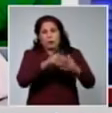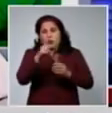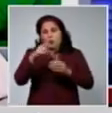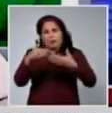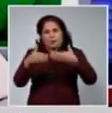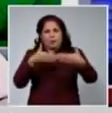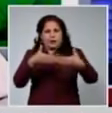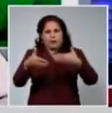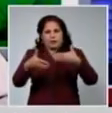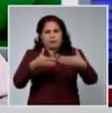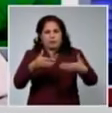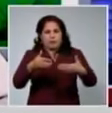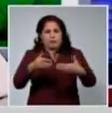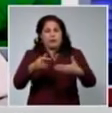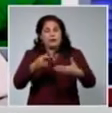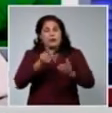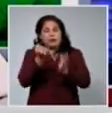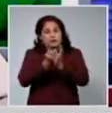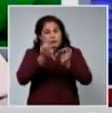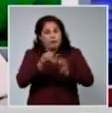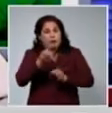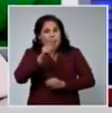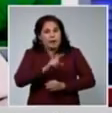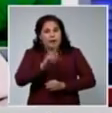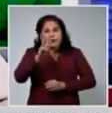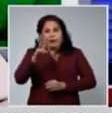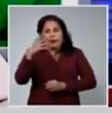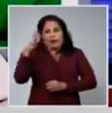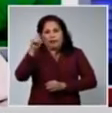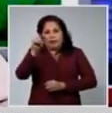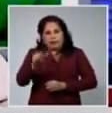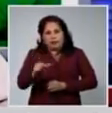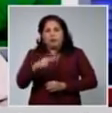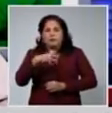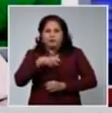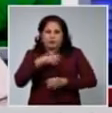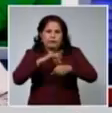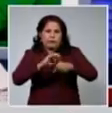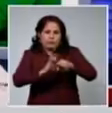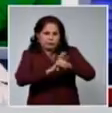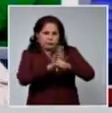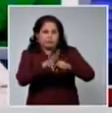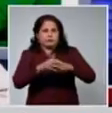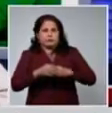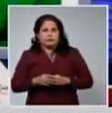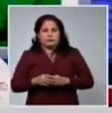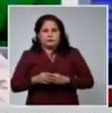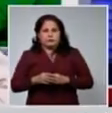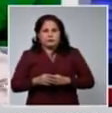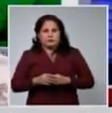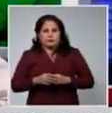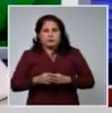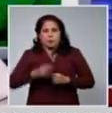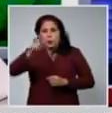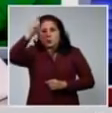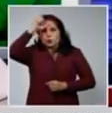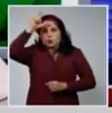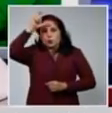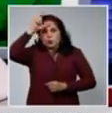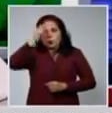y señalética libertad con condiciones aventura el turco el cuernos de hacer un